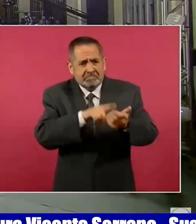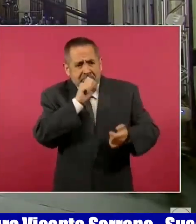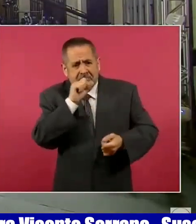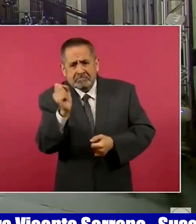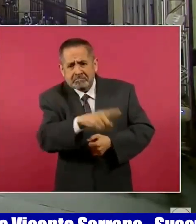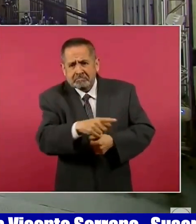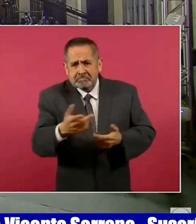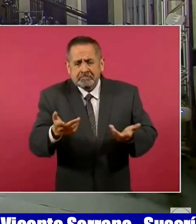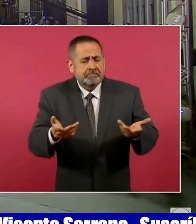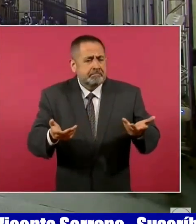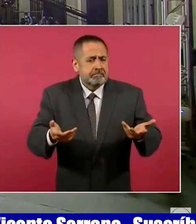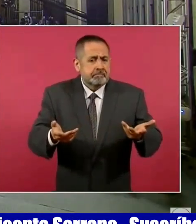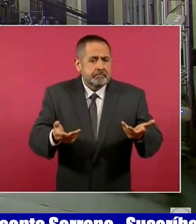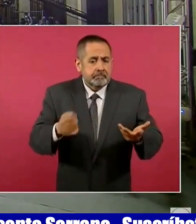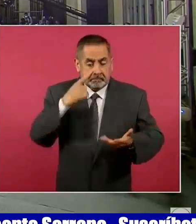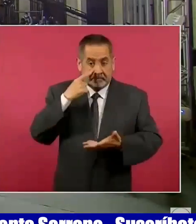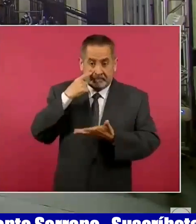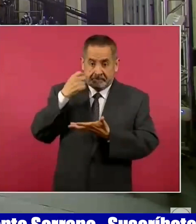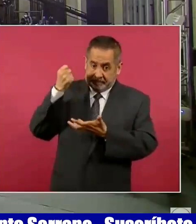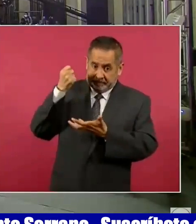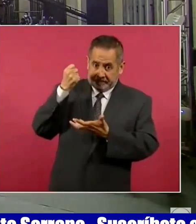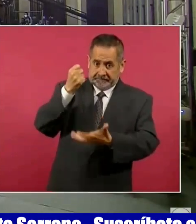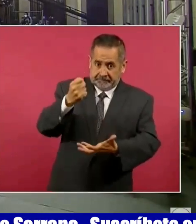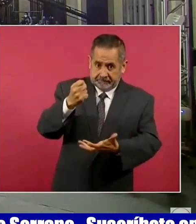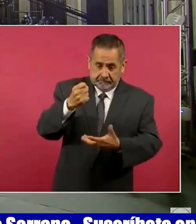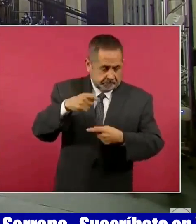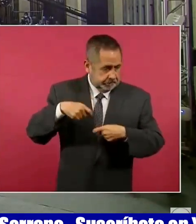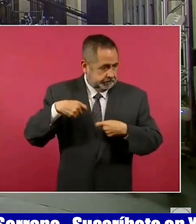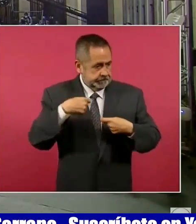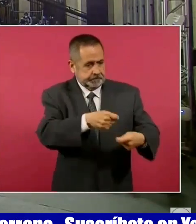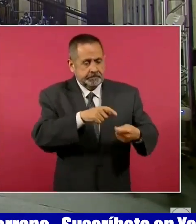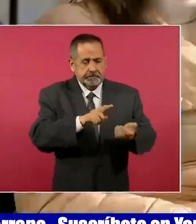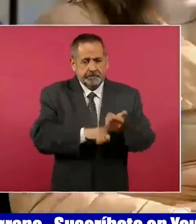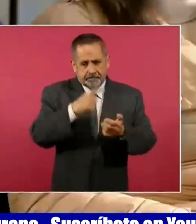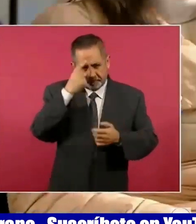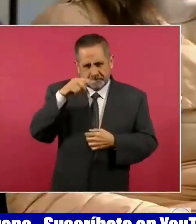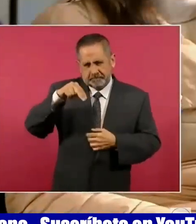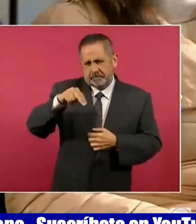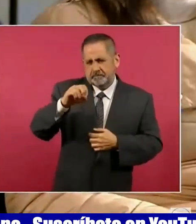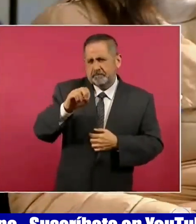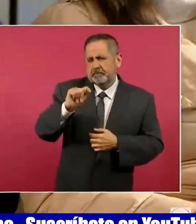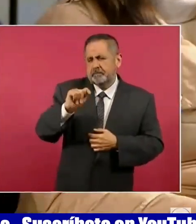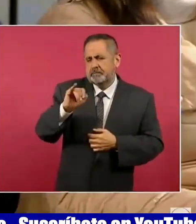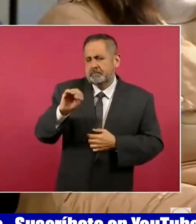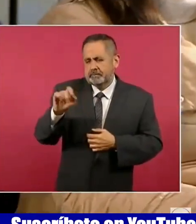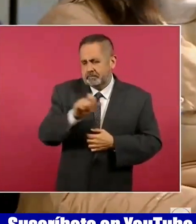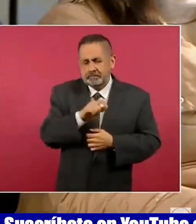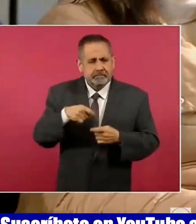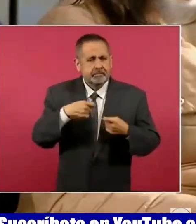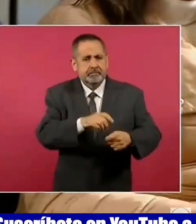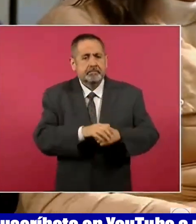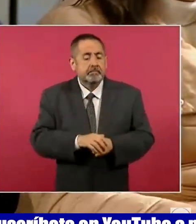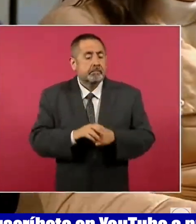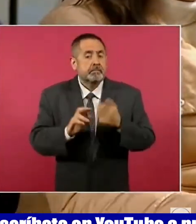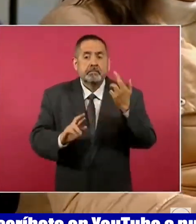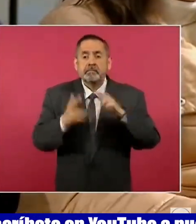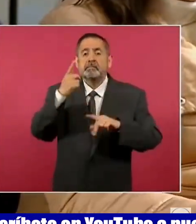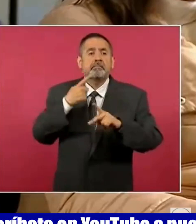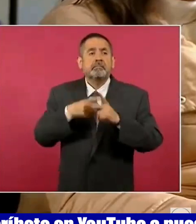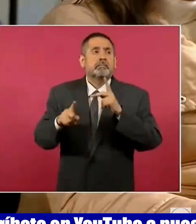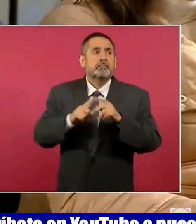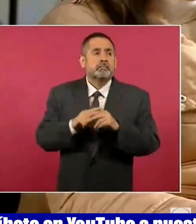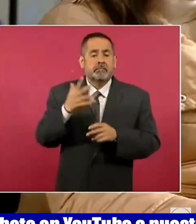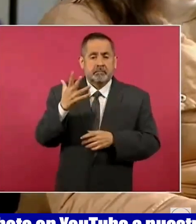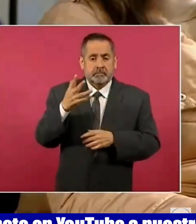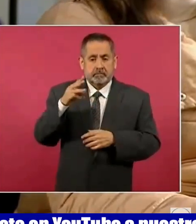el Estado de México, precisamente por un conflicto de casetas en el que está involucrada la empresa OHL, la cual ahora